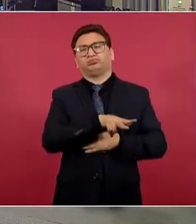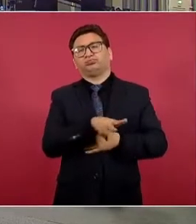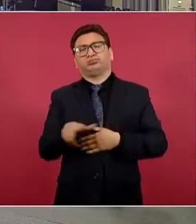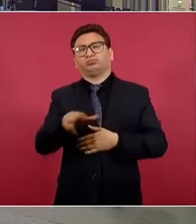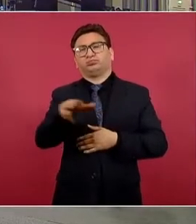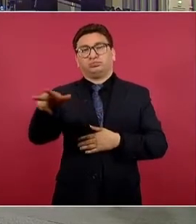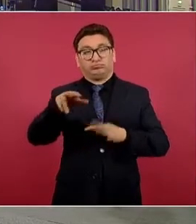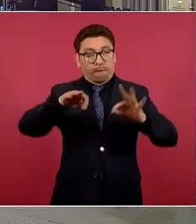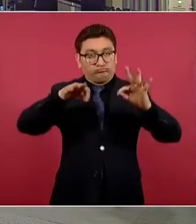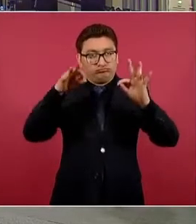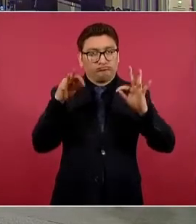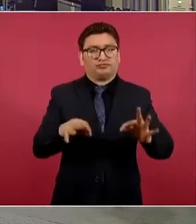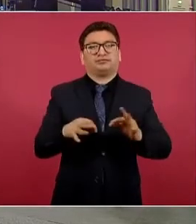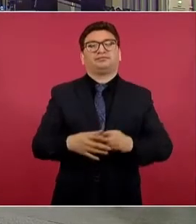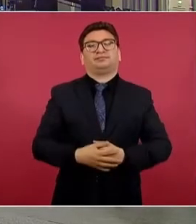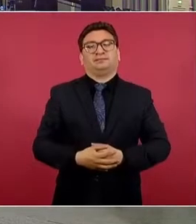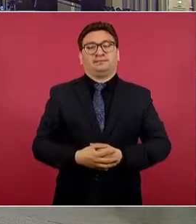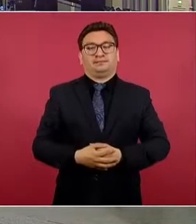buena.